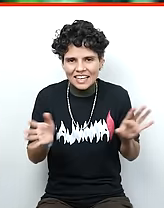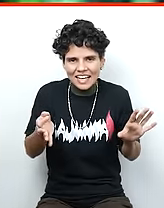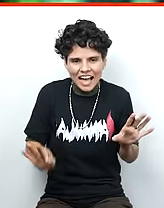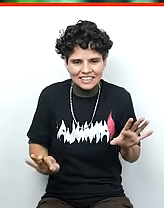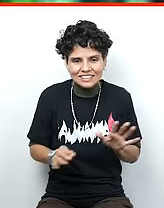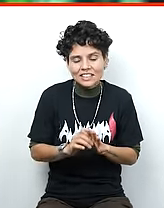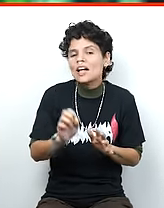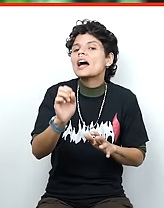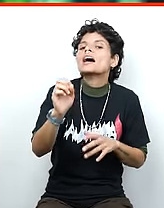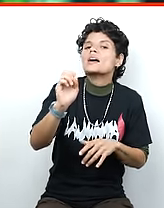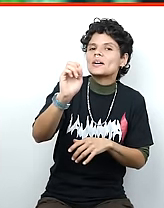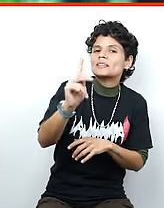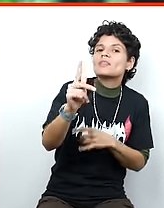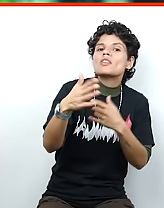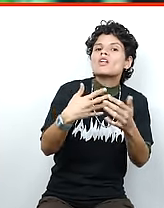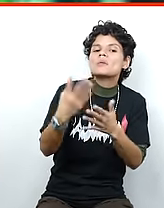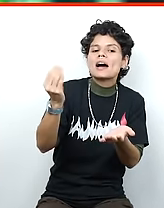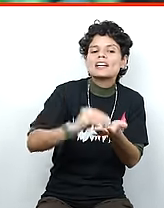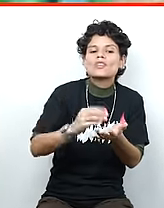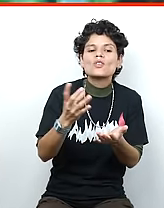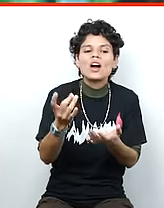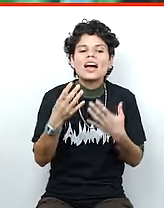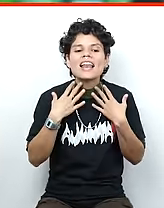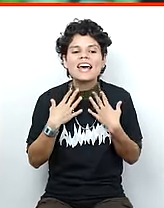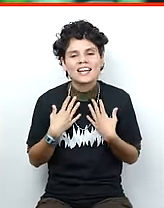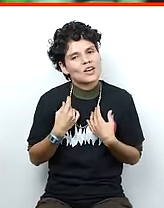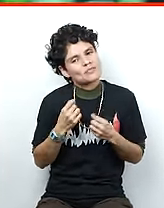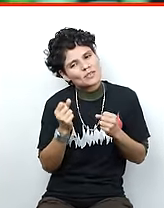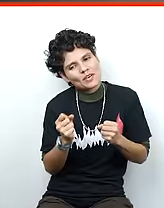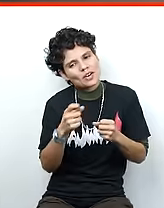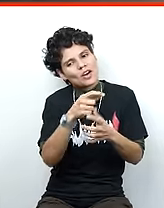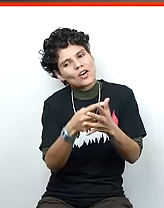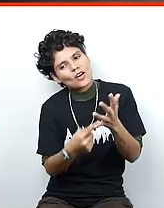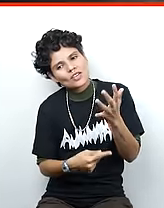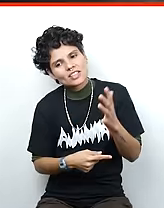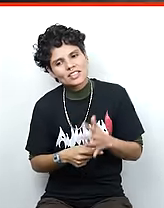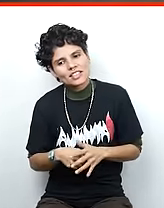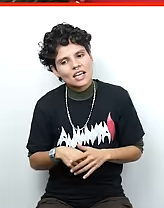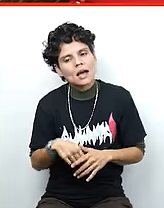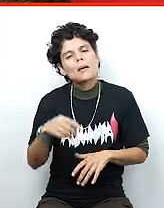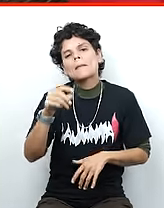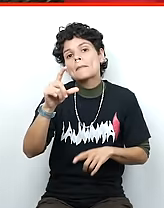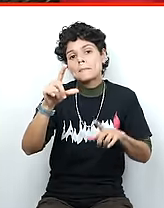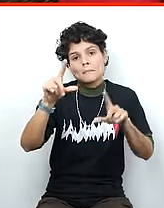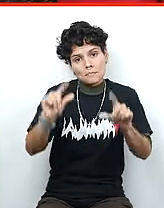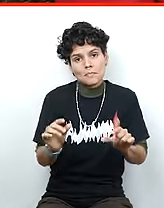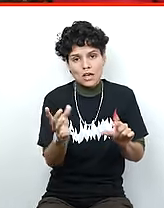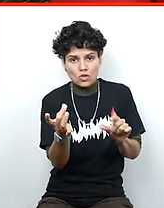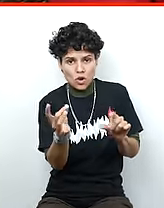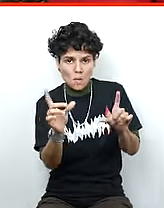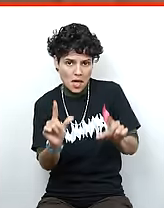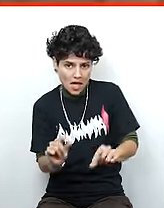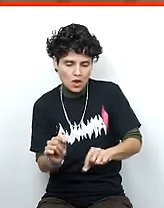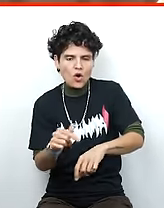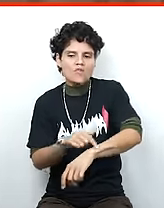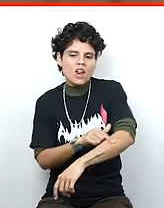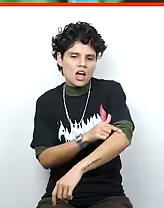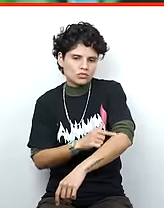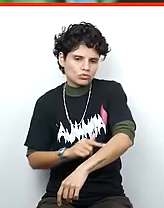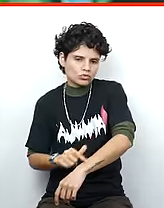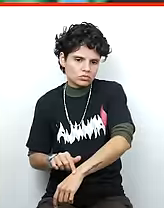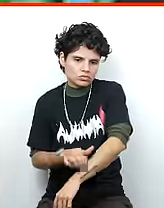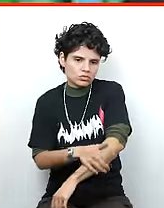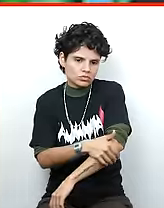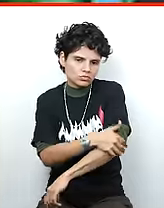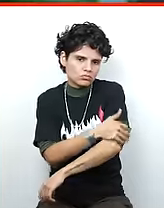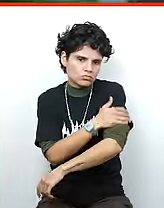Y el segundo lugar donde menos duele. No, es que tenía alternativa. Donde menos duele, aquí los brazos. ¿Ahí? Los brazos. Ya, los